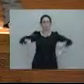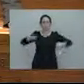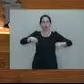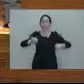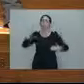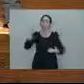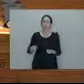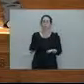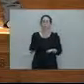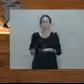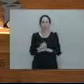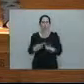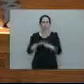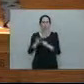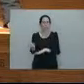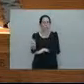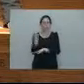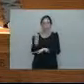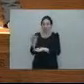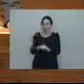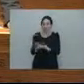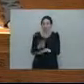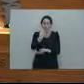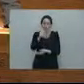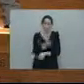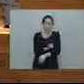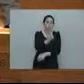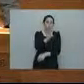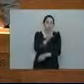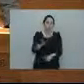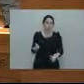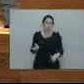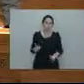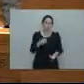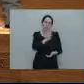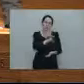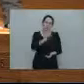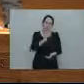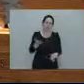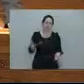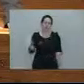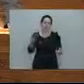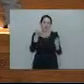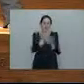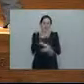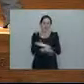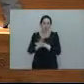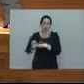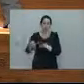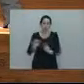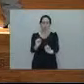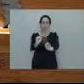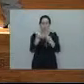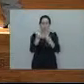apoyo de todos menos un grupo, de todos los grupos parlamentarios menos uno, el Partido Popular, y por lo tanto fue